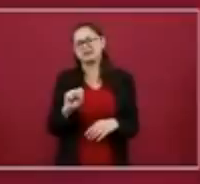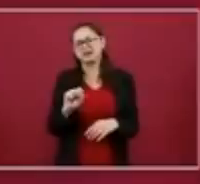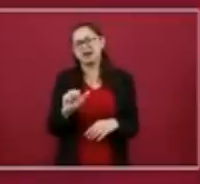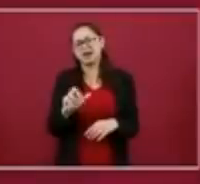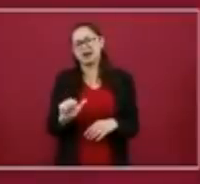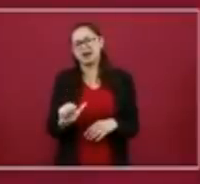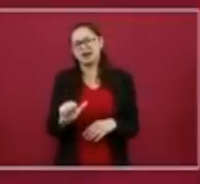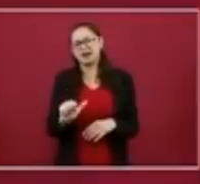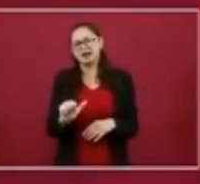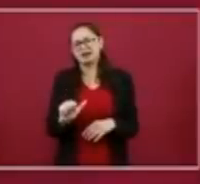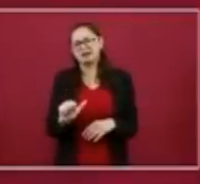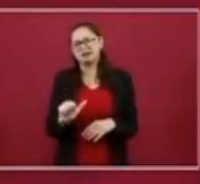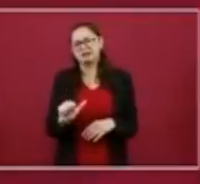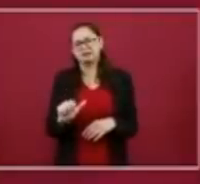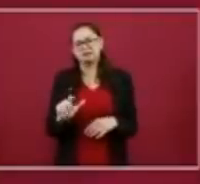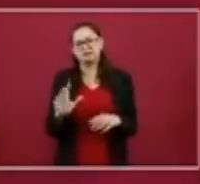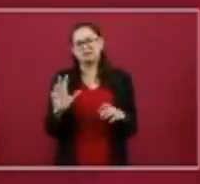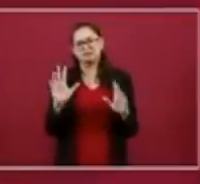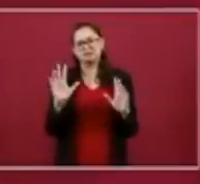Además,